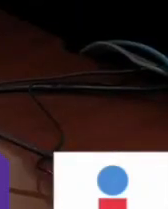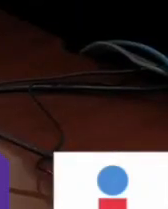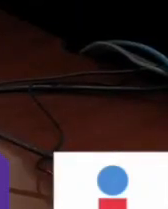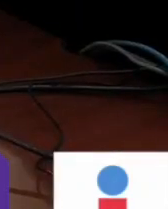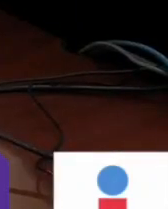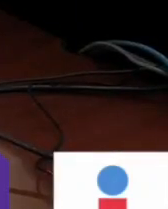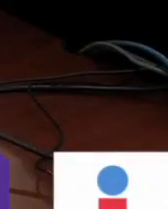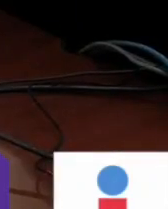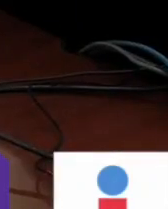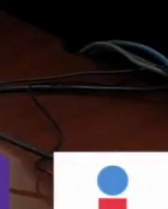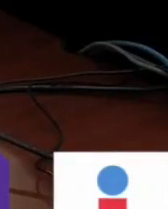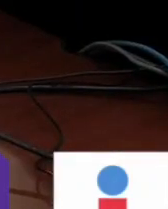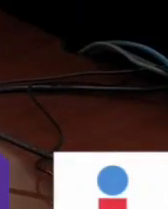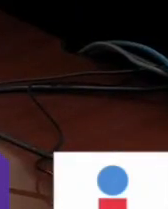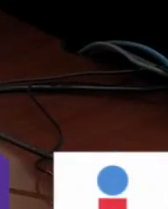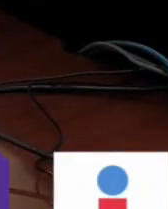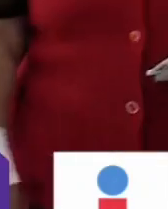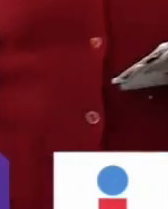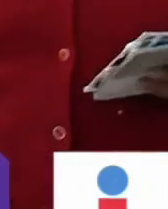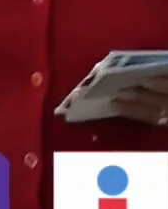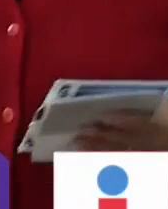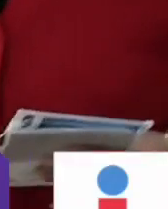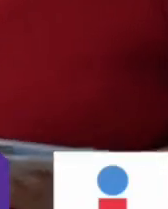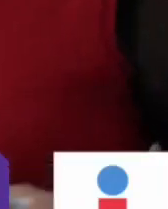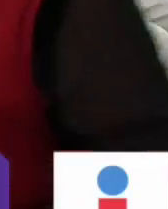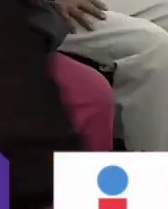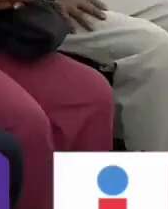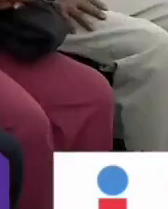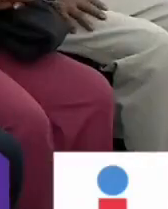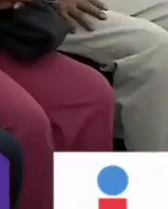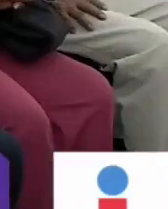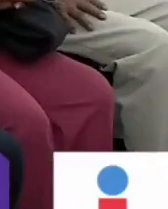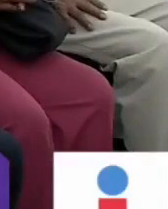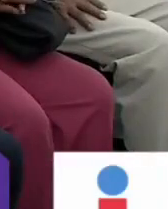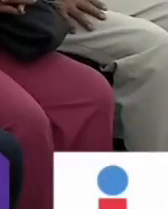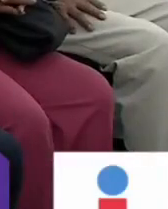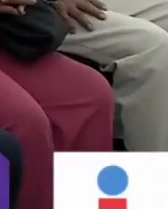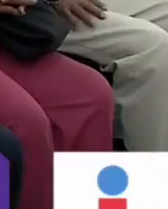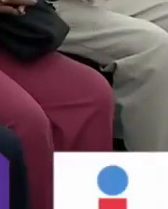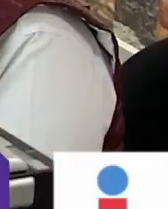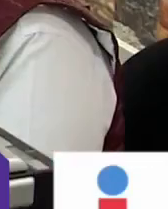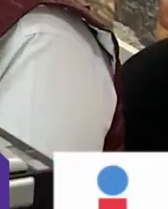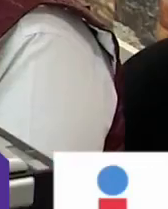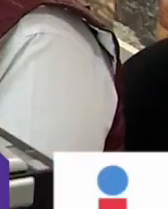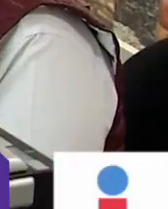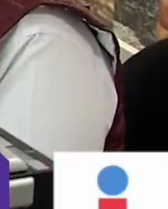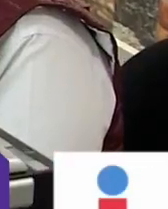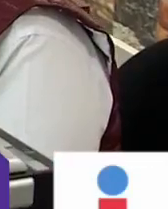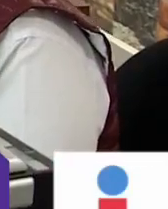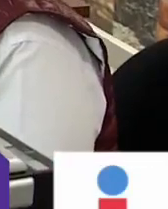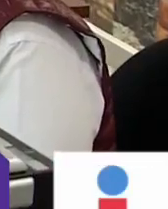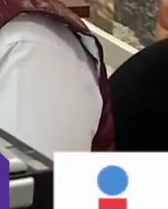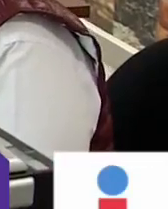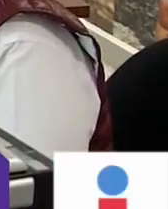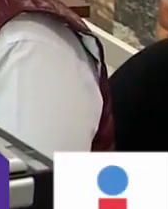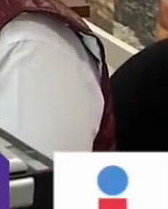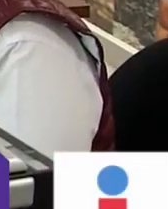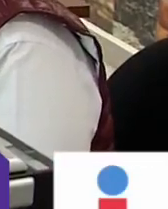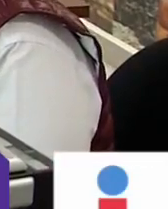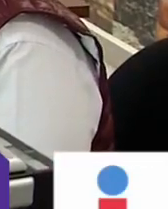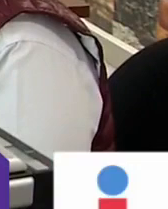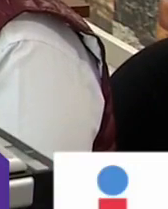de los trabajadores registró una minusvalía de 26 mil 410 millones de pesos mientras tanto la ocde